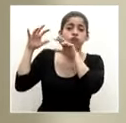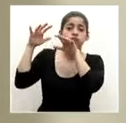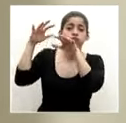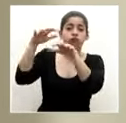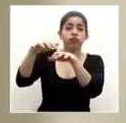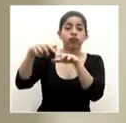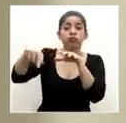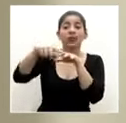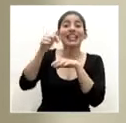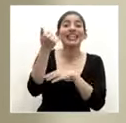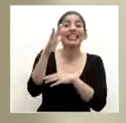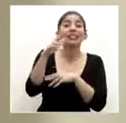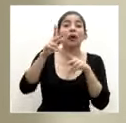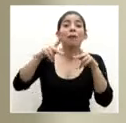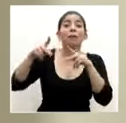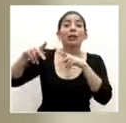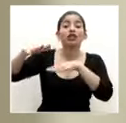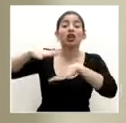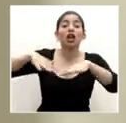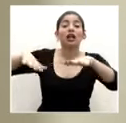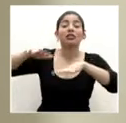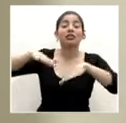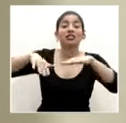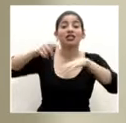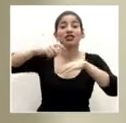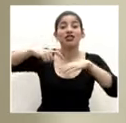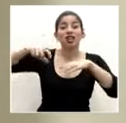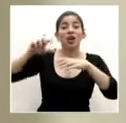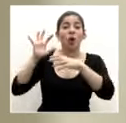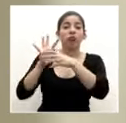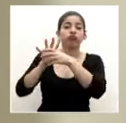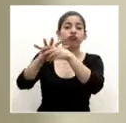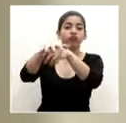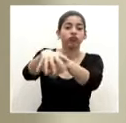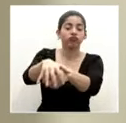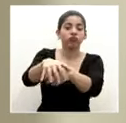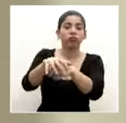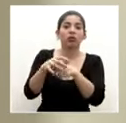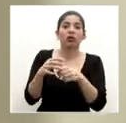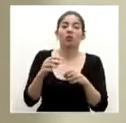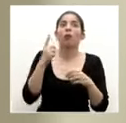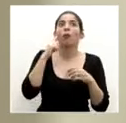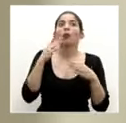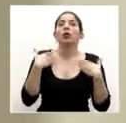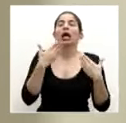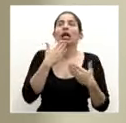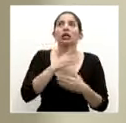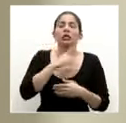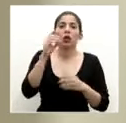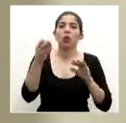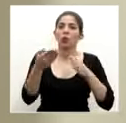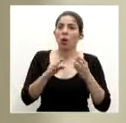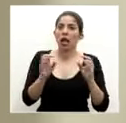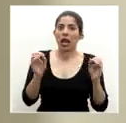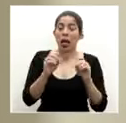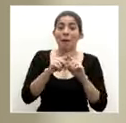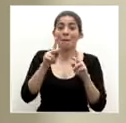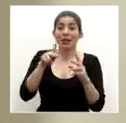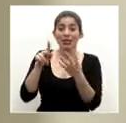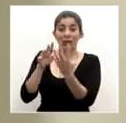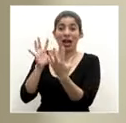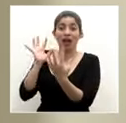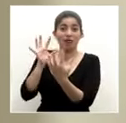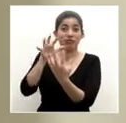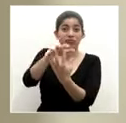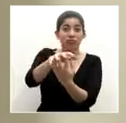llevó aproximadamente a 15 personas, dichosamente y gracias a Dios, no falleció ninguna persona, pero también, y aunque el